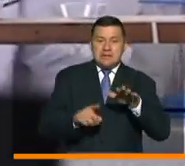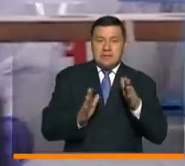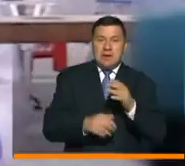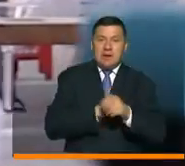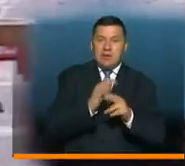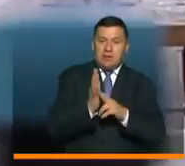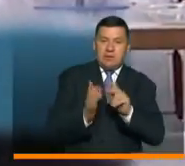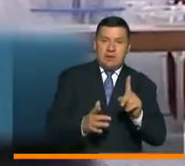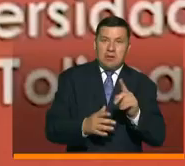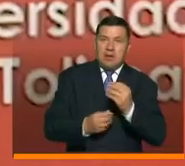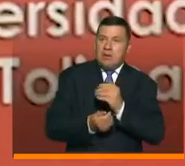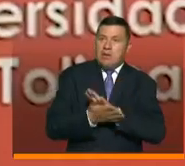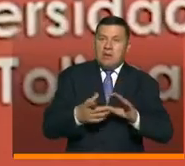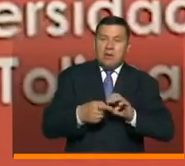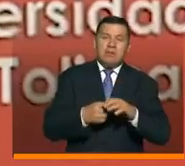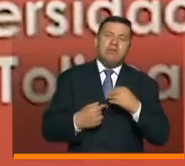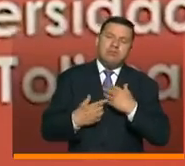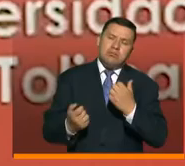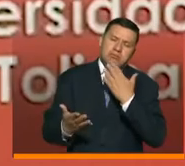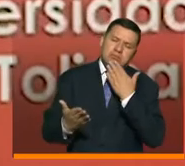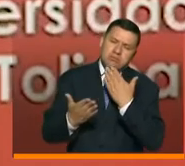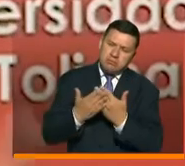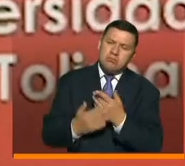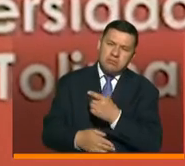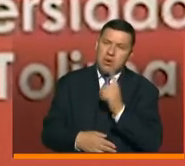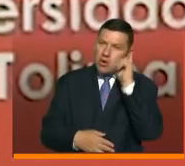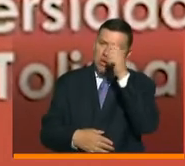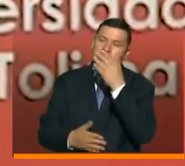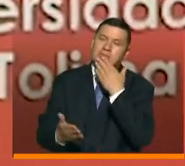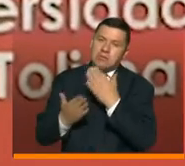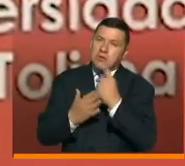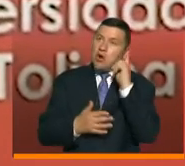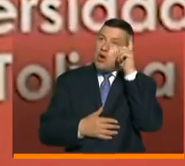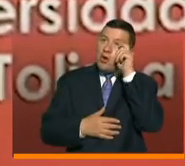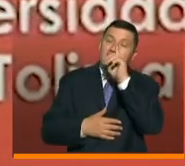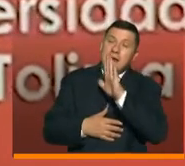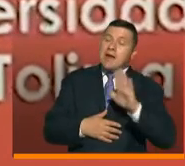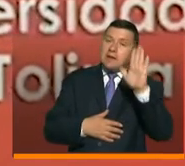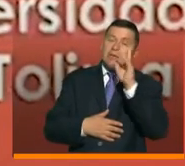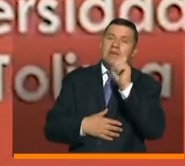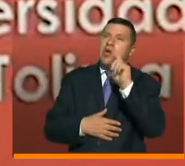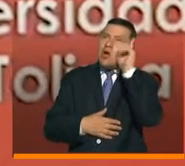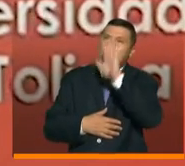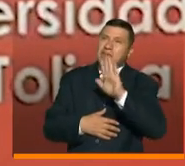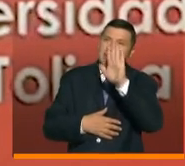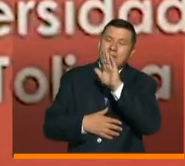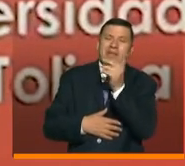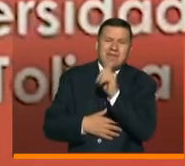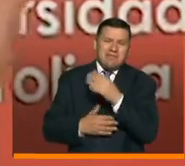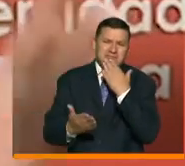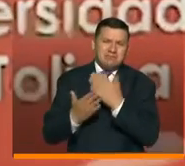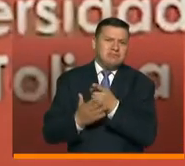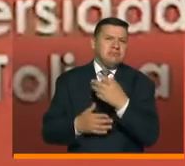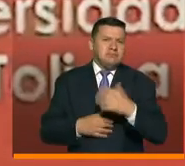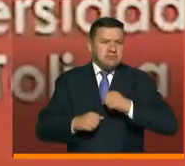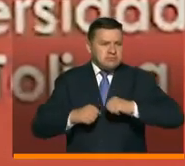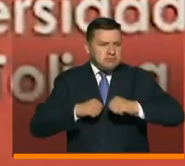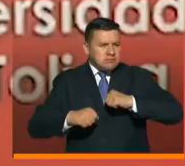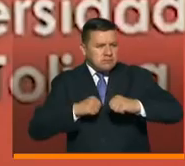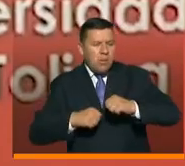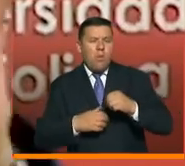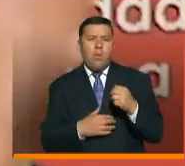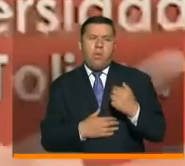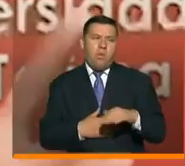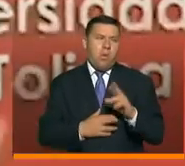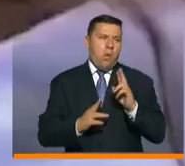año 2021. Quiero agradecerle al Gobierno Nacional y al Gobierno Departamental por sus gestiones